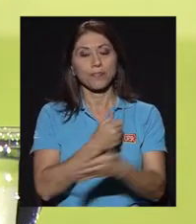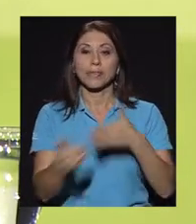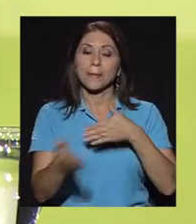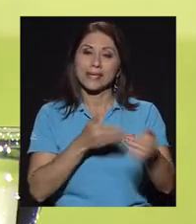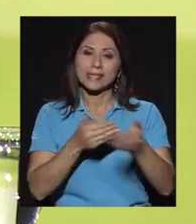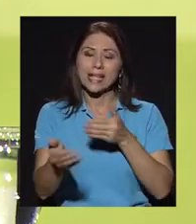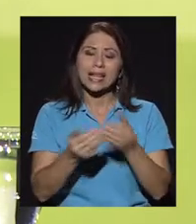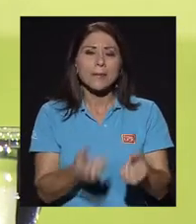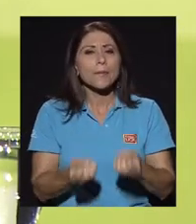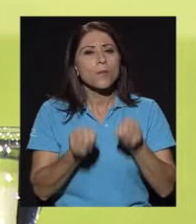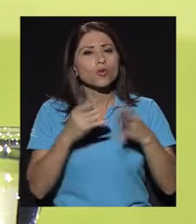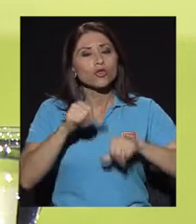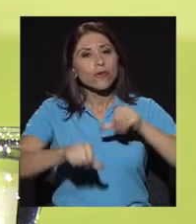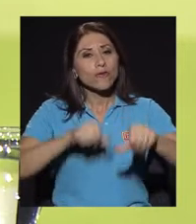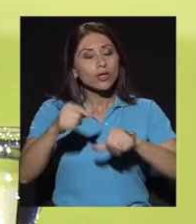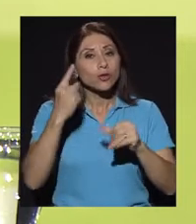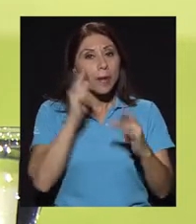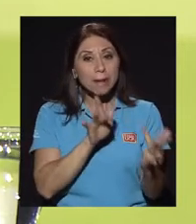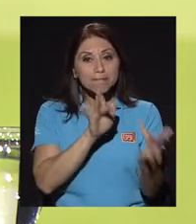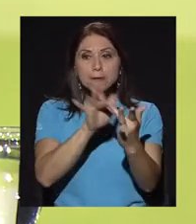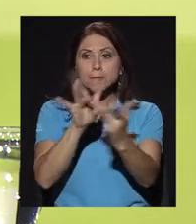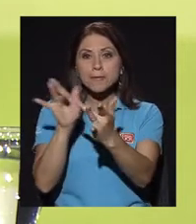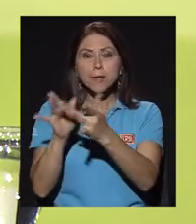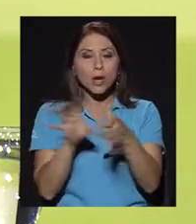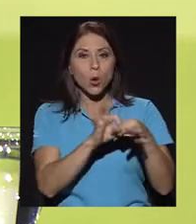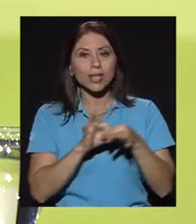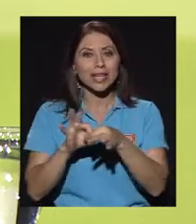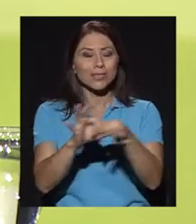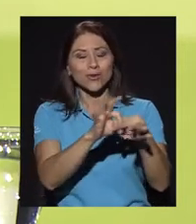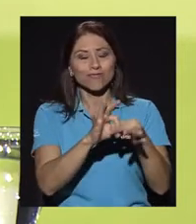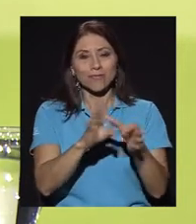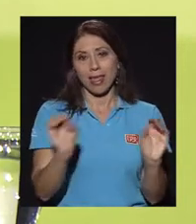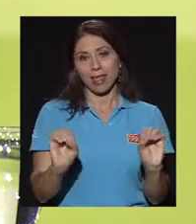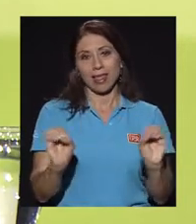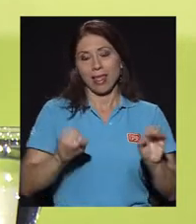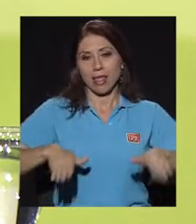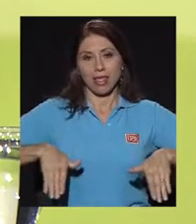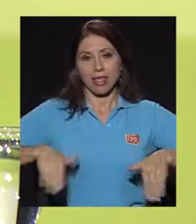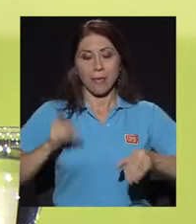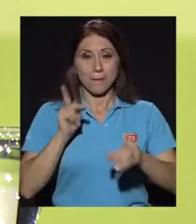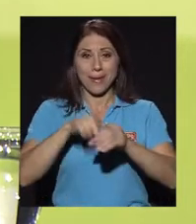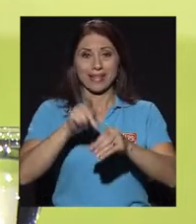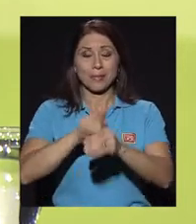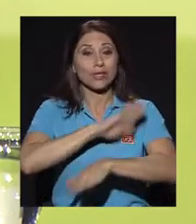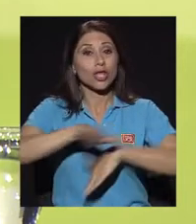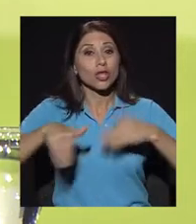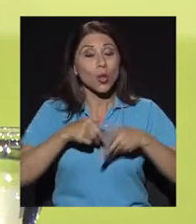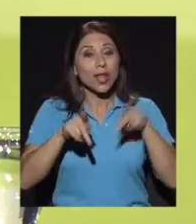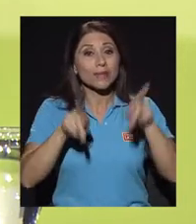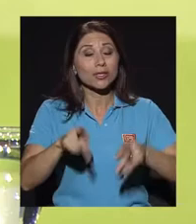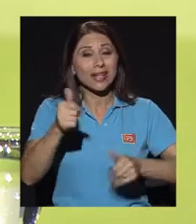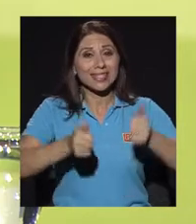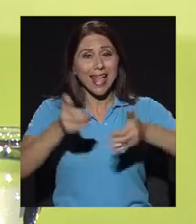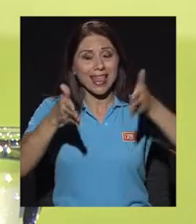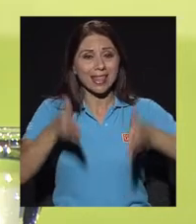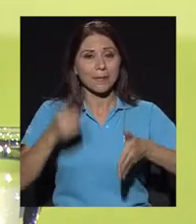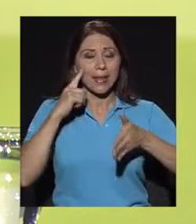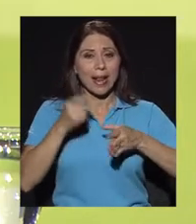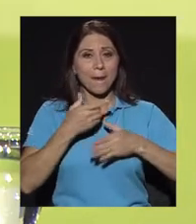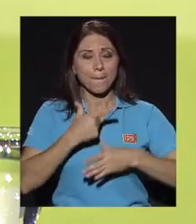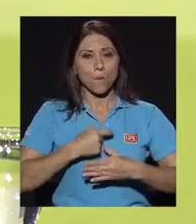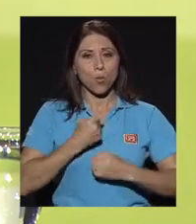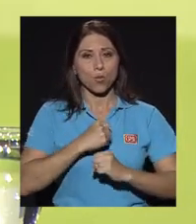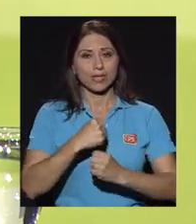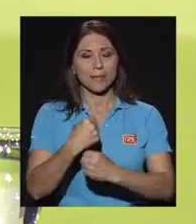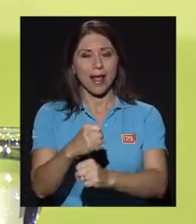Lastimosamente, a pesar de los múltiples esfuerzos de coordinación, no logramos contar con la participación de todas las personas que aspiran a la alcaldía de la Municipalidad